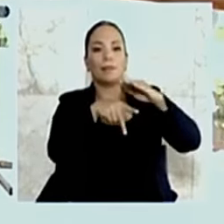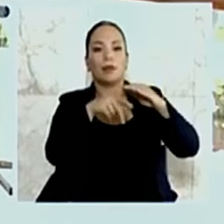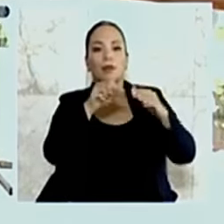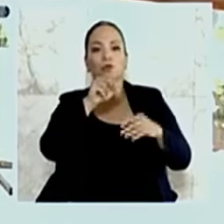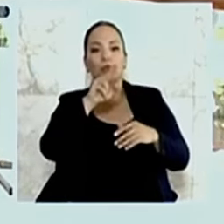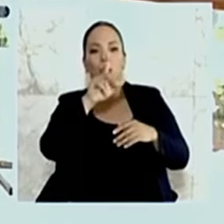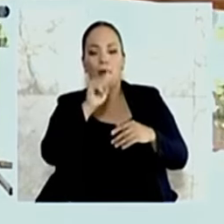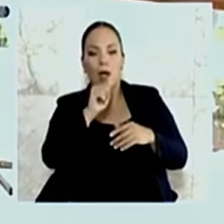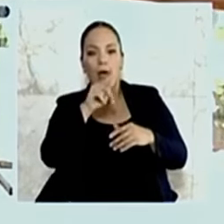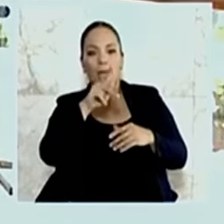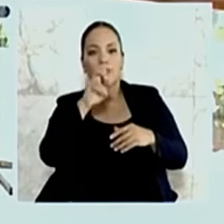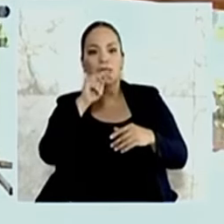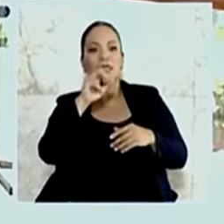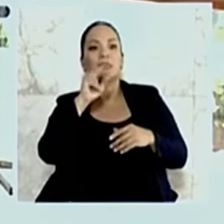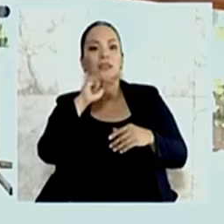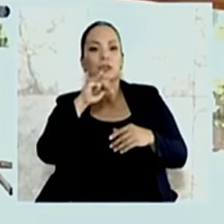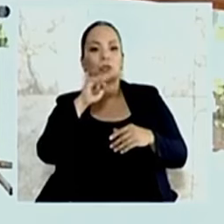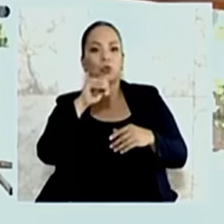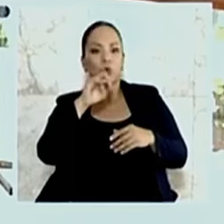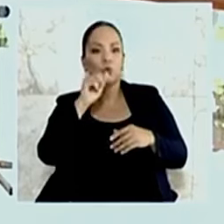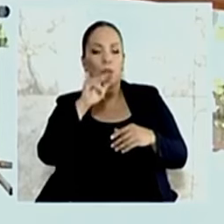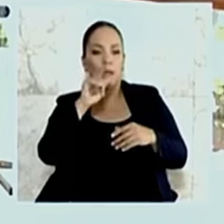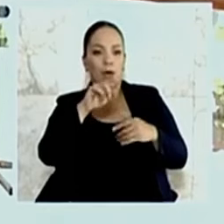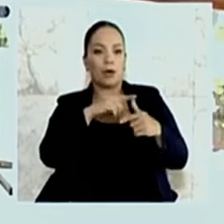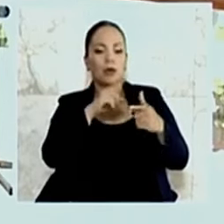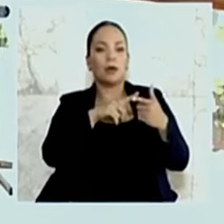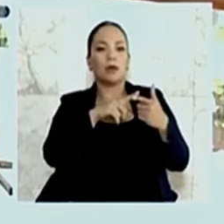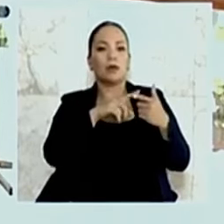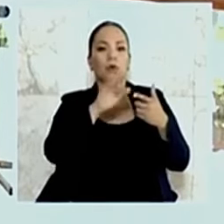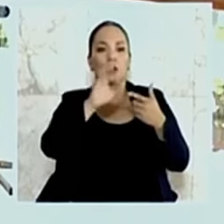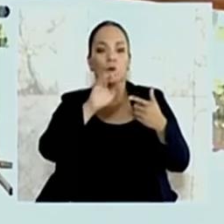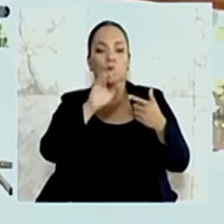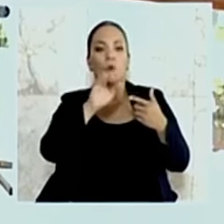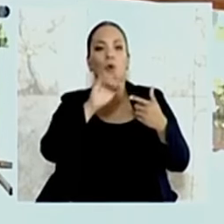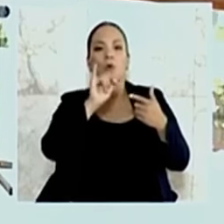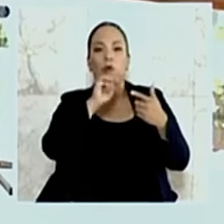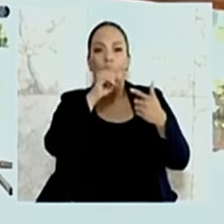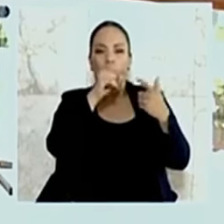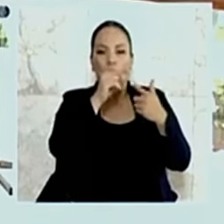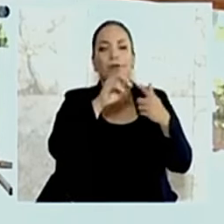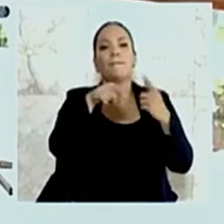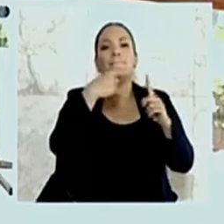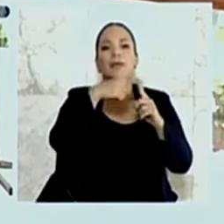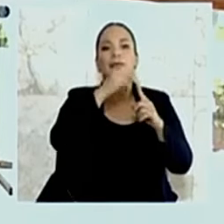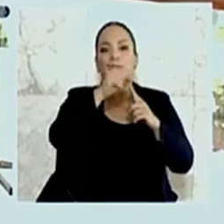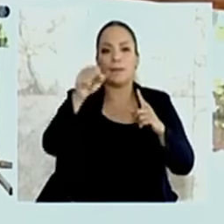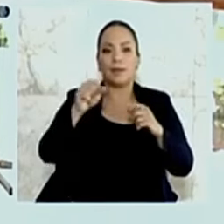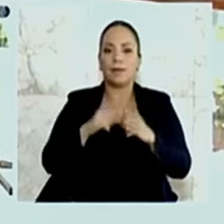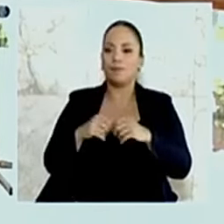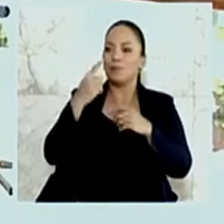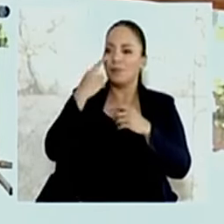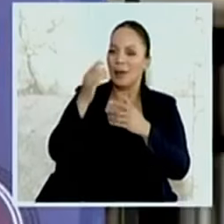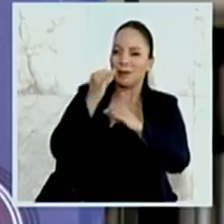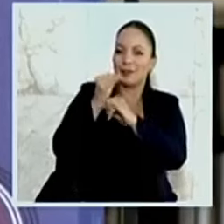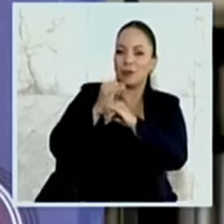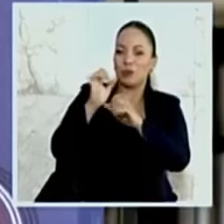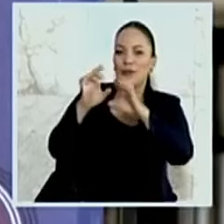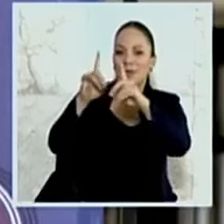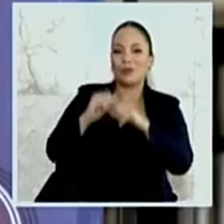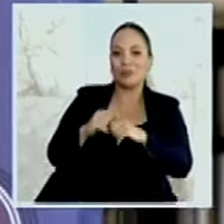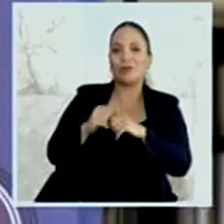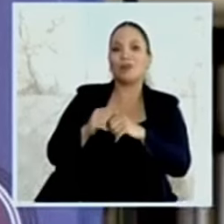sabemos. Pero déjeme, Sarapiquí. Sí, aquí los que más necesitan ayuda, por ejemplo, en primaria Sula y